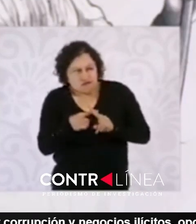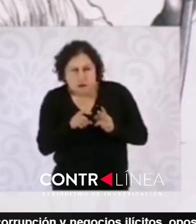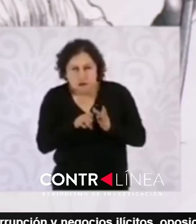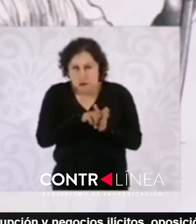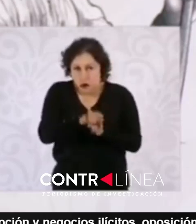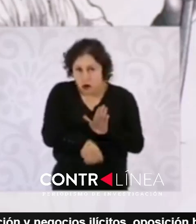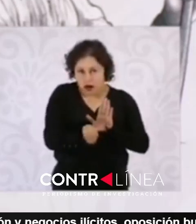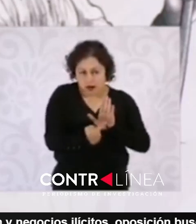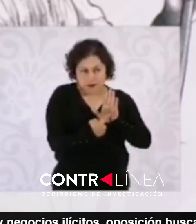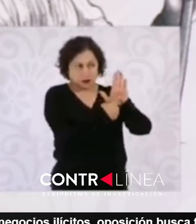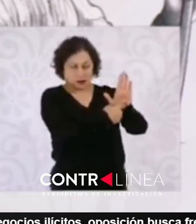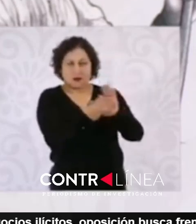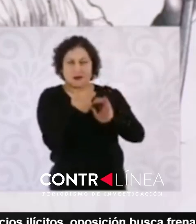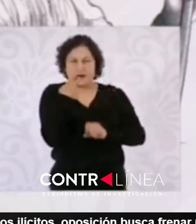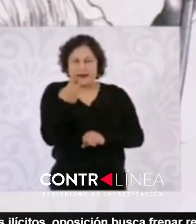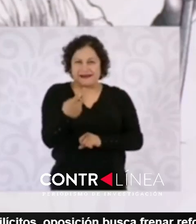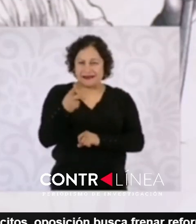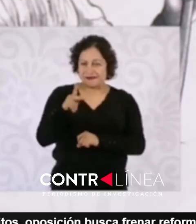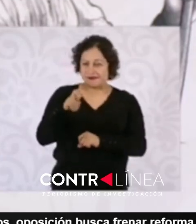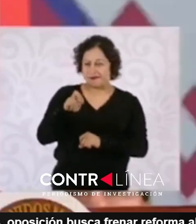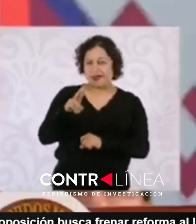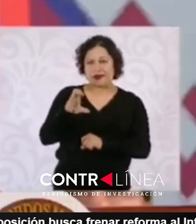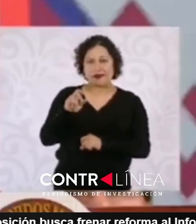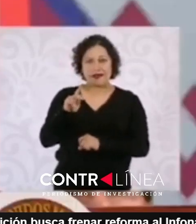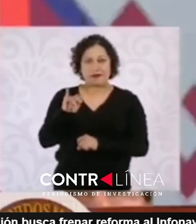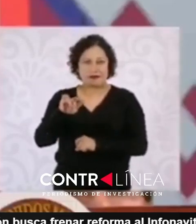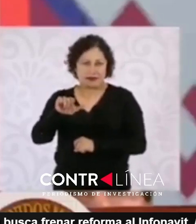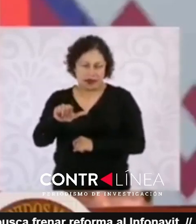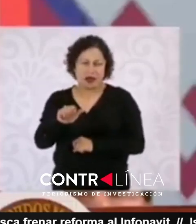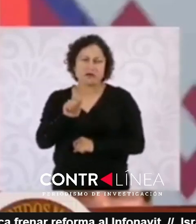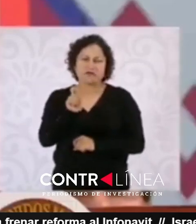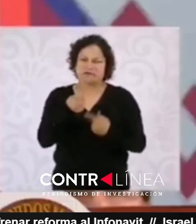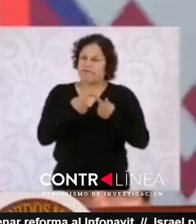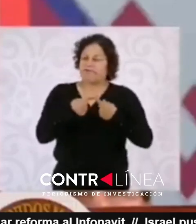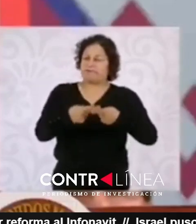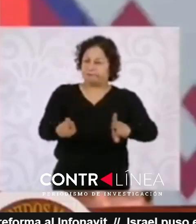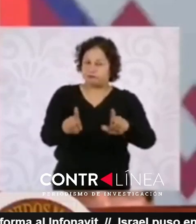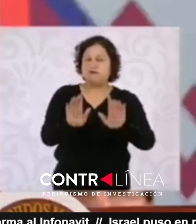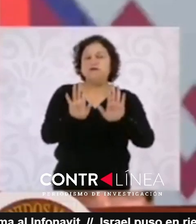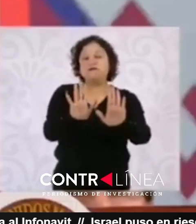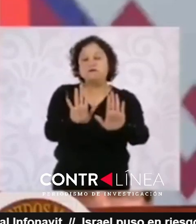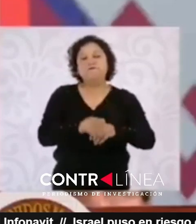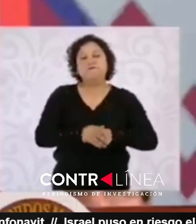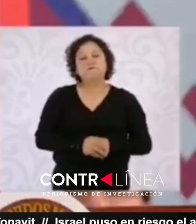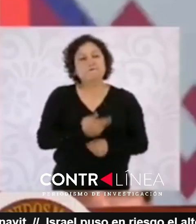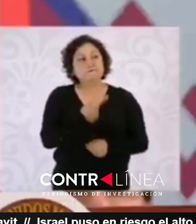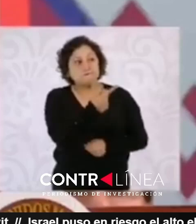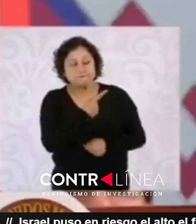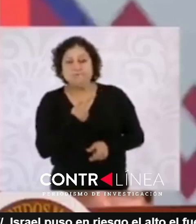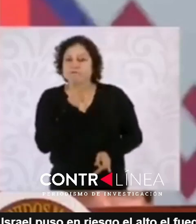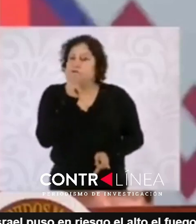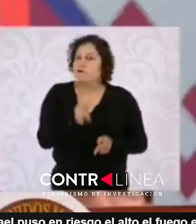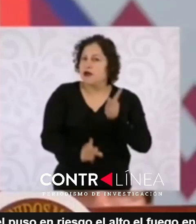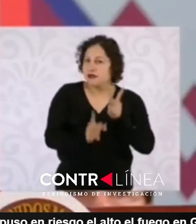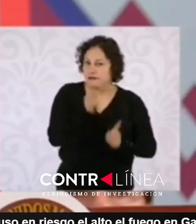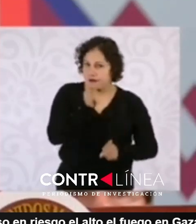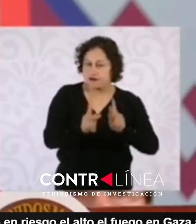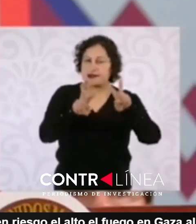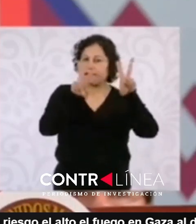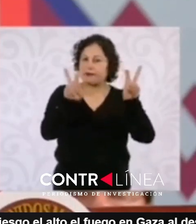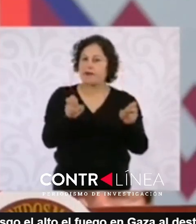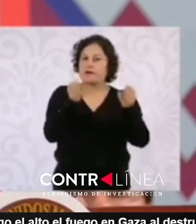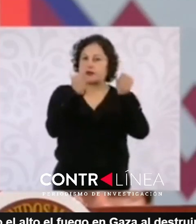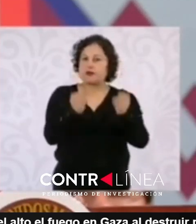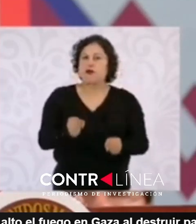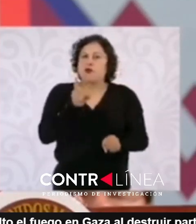poco el escenario, y al final desde el principio le planteé que en el caso de seguridad pusiéramos